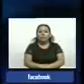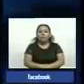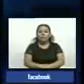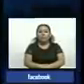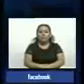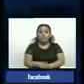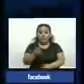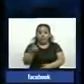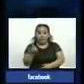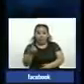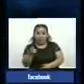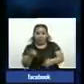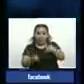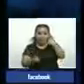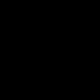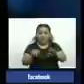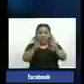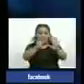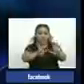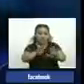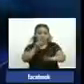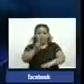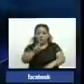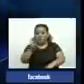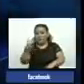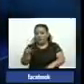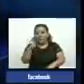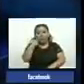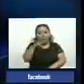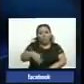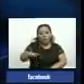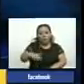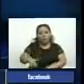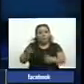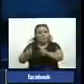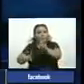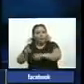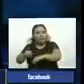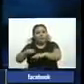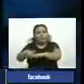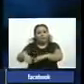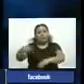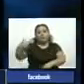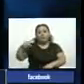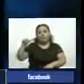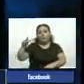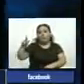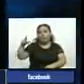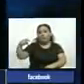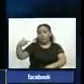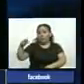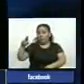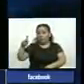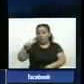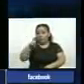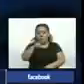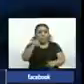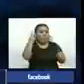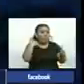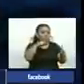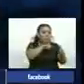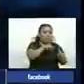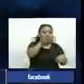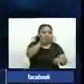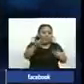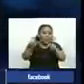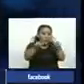Agentes del Sistema de Emergencias de la Policía Nacional Civil destacados en Chalchuapa detuvieron a William Alexander Valiente López, de 23